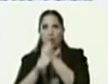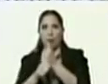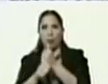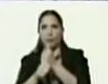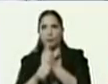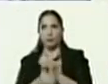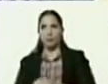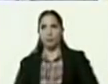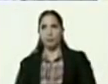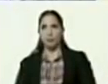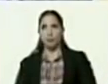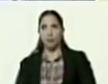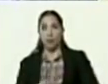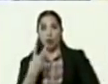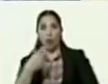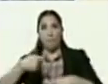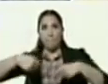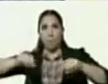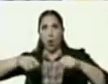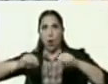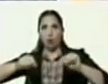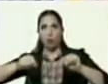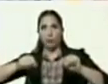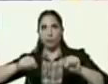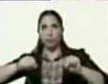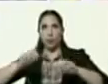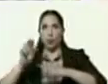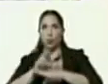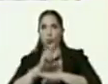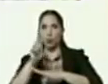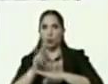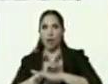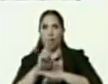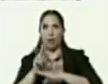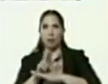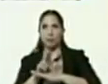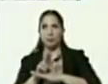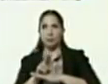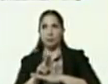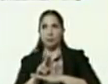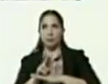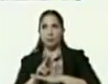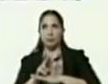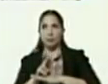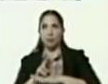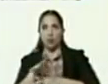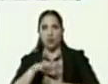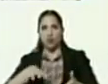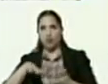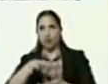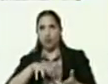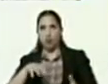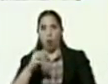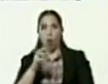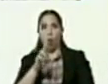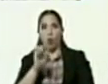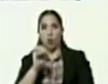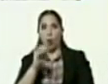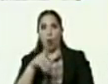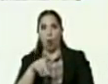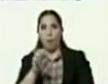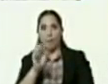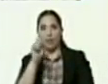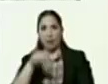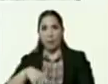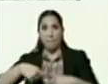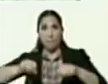encontramos dos motocicletas que fueron utilizadas en la guarimba en Europa y en tres islas las